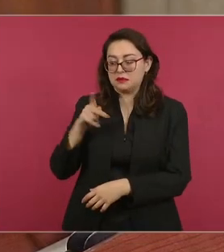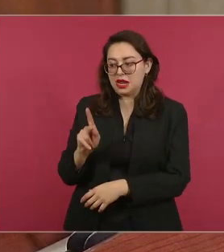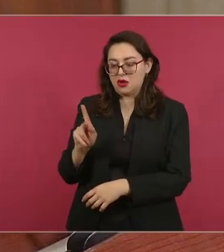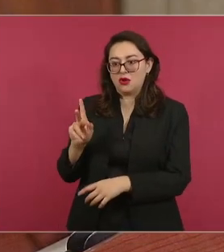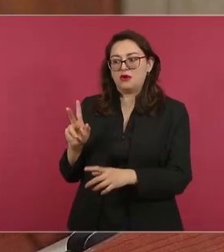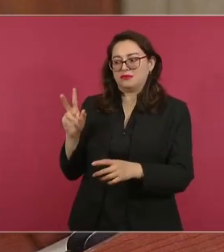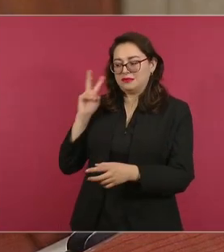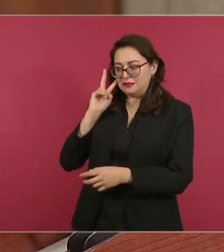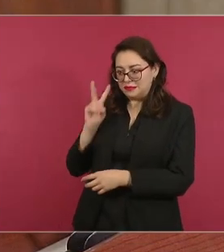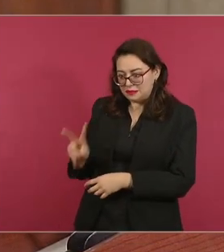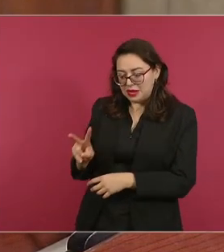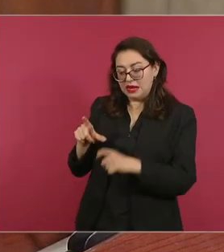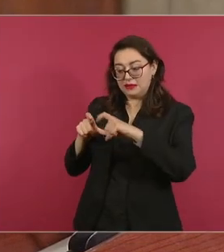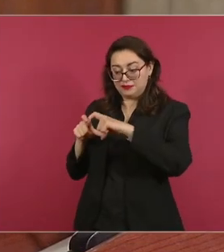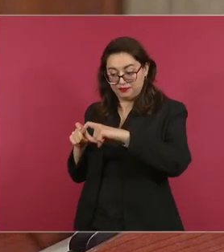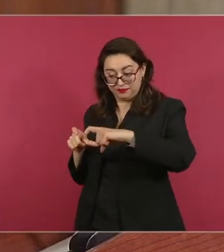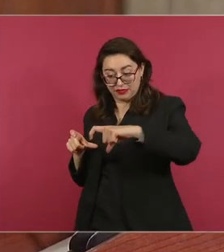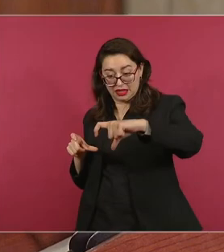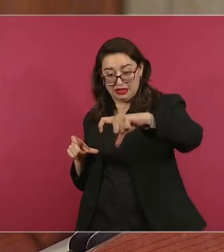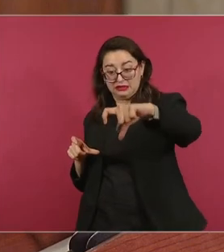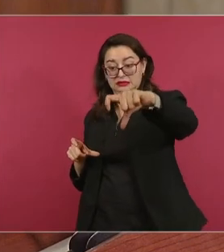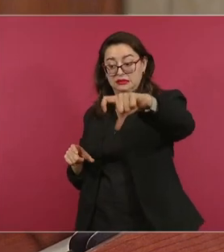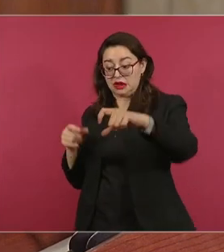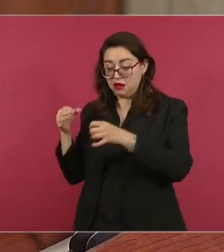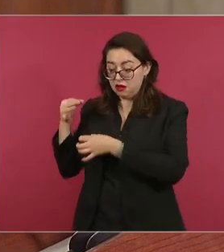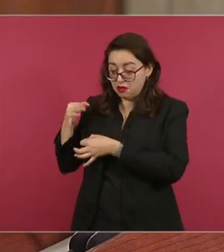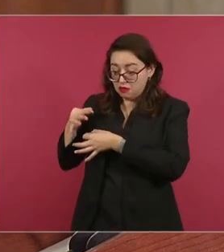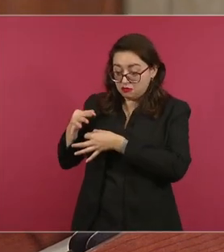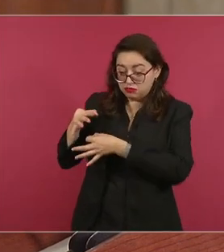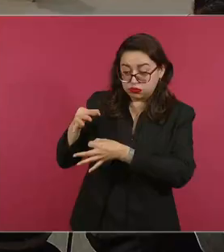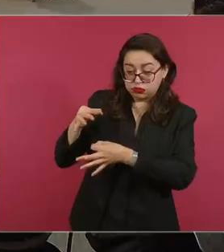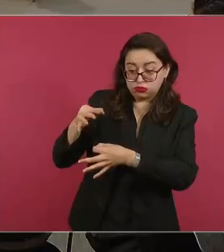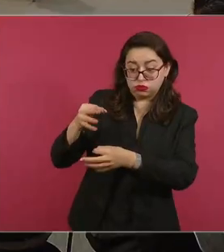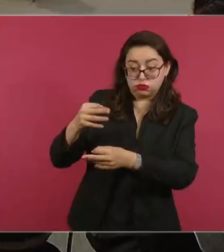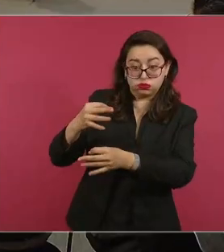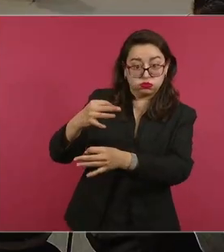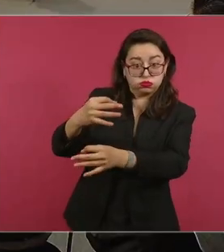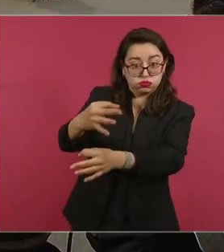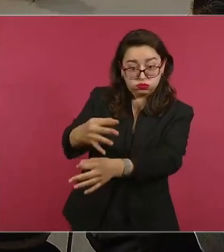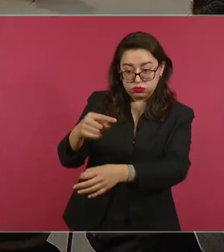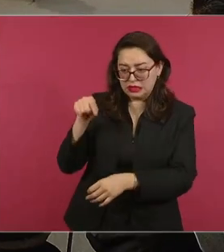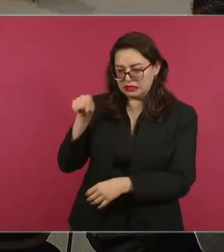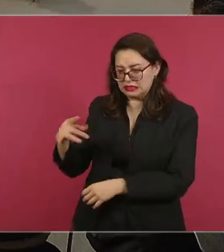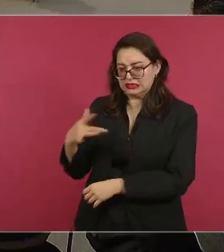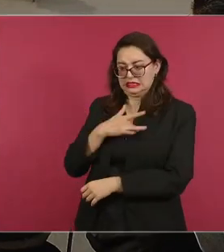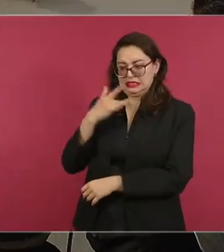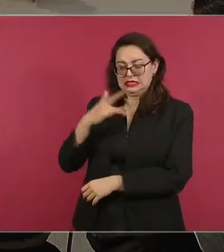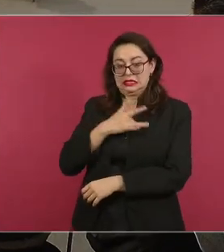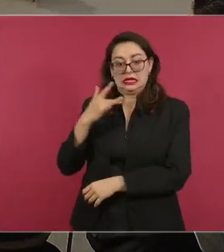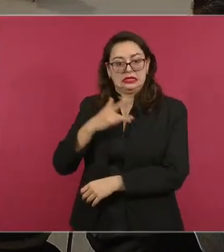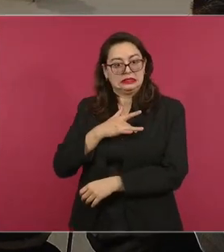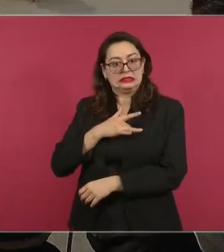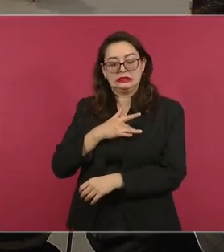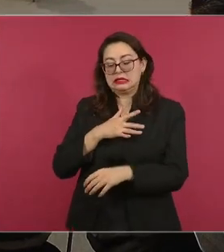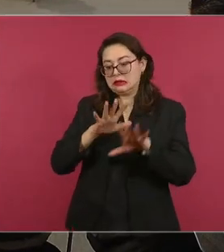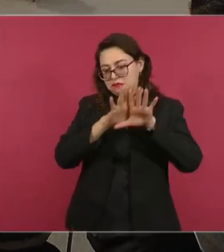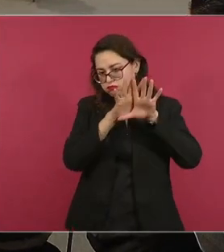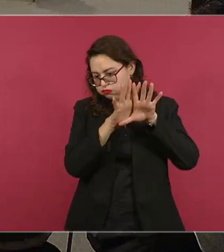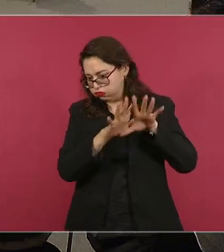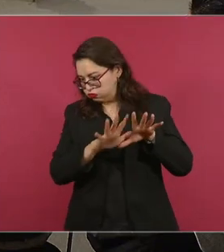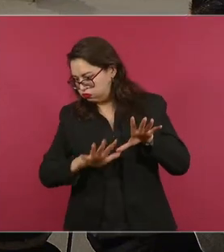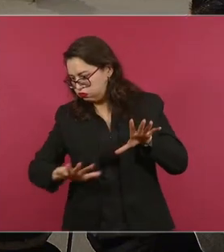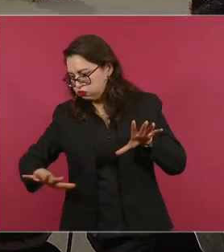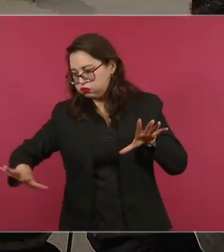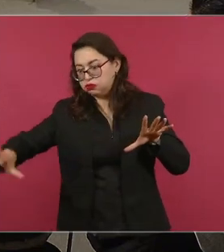incertidumbre, ese cono en color amarillo, el cual indica que los efectos de huracán se sentirán desde Tecpan de Galeana hasta